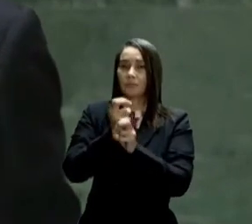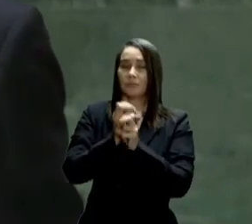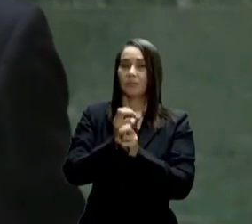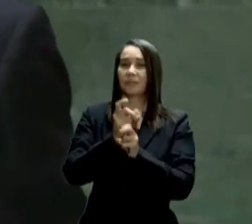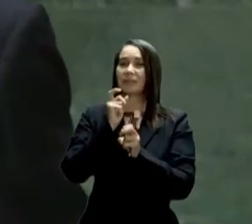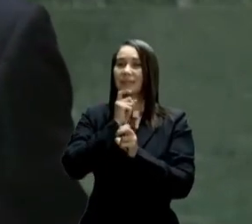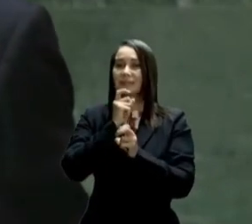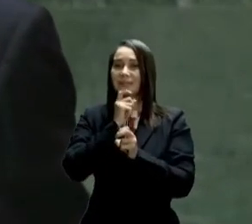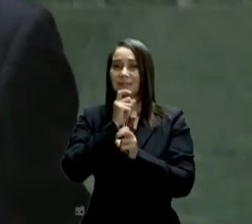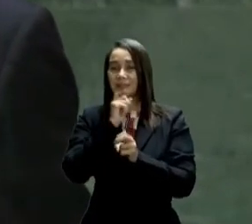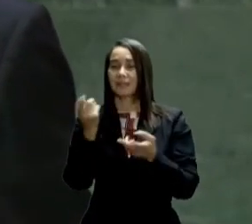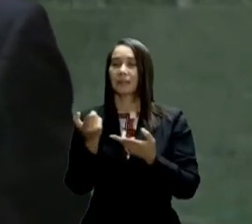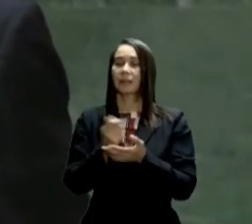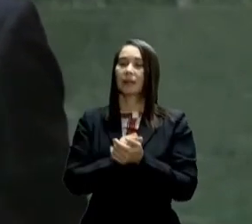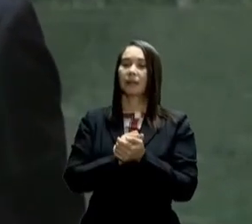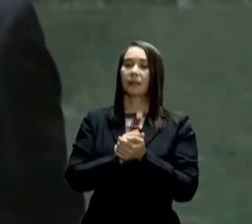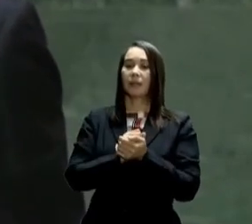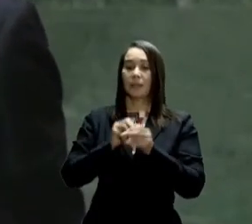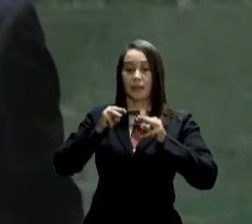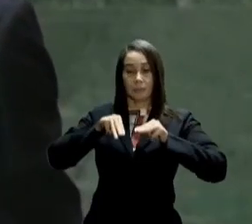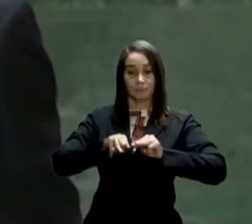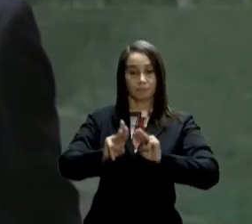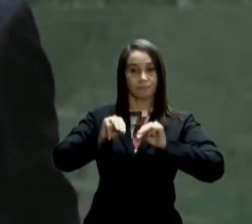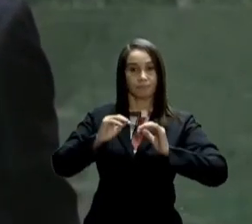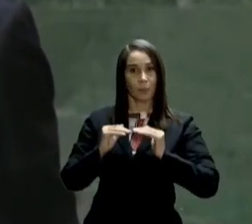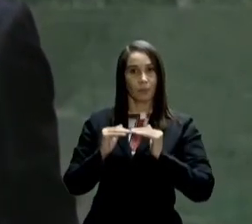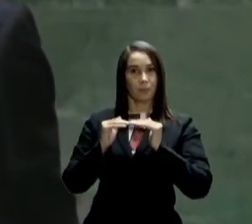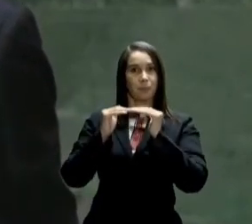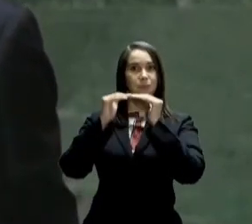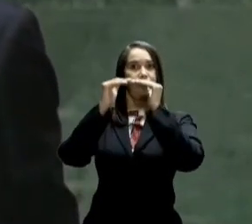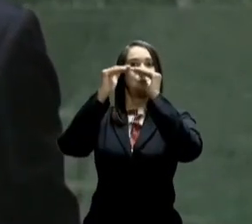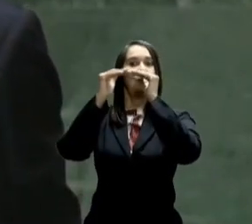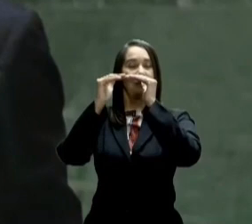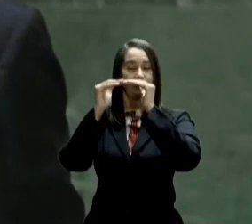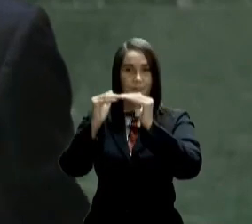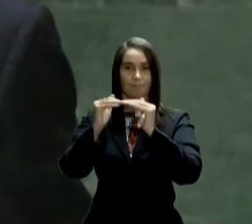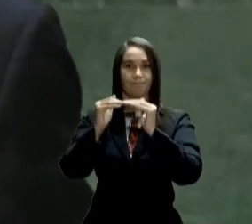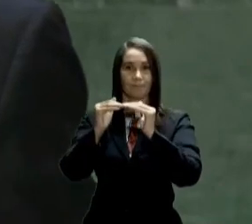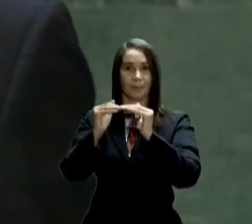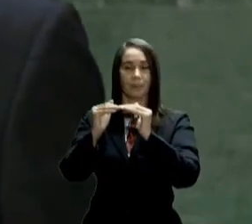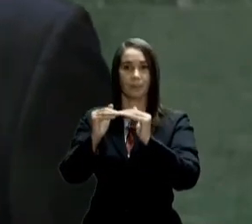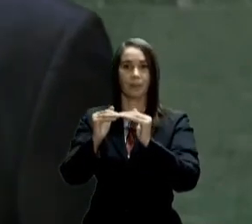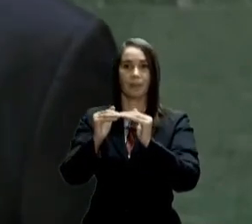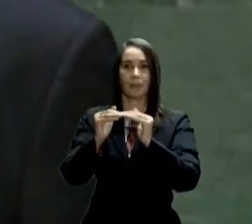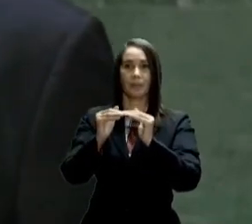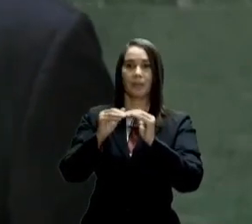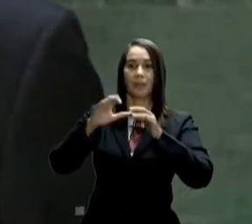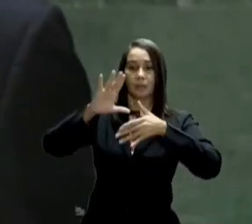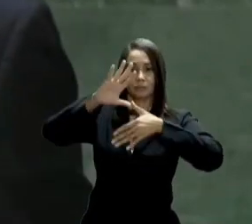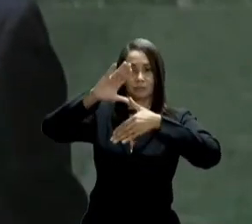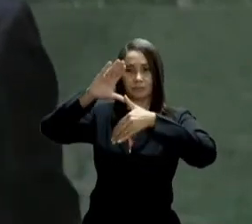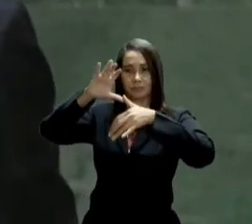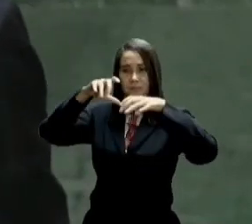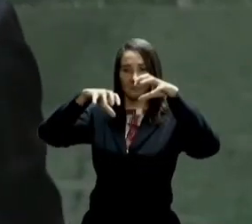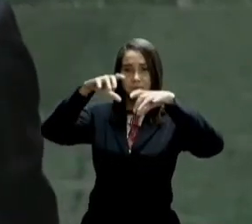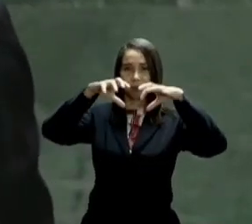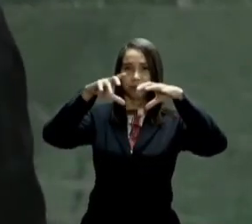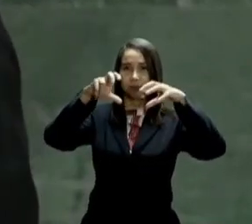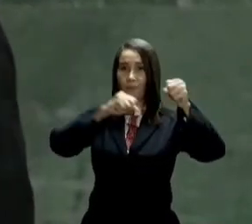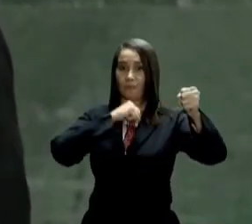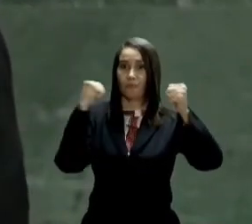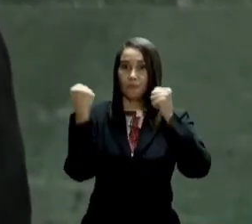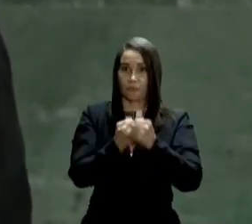las sequías, la subida del nivel del mar, la pérdida de la biodiversidad, los fenómenos meteorológicos